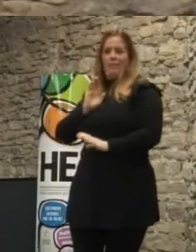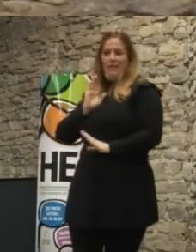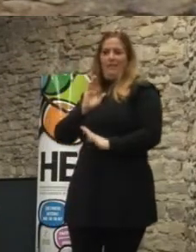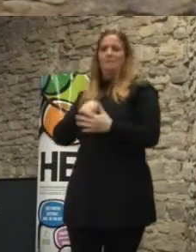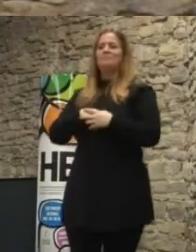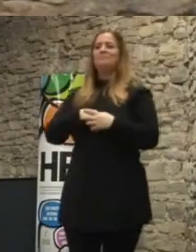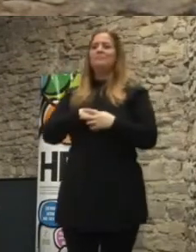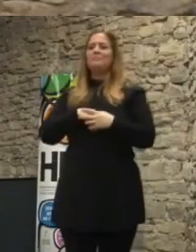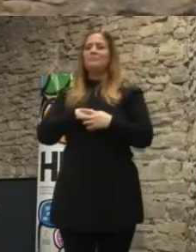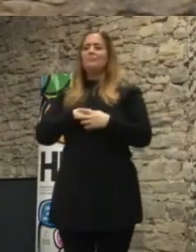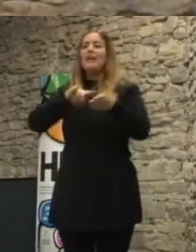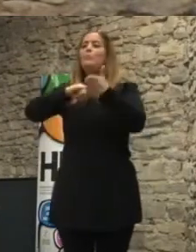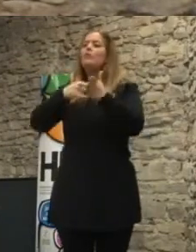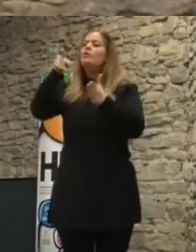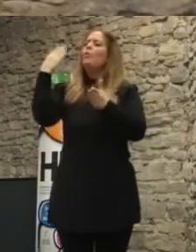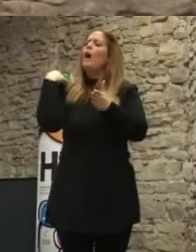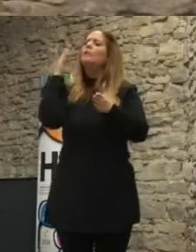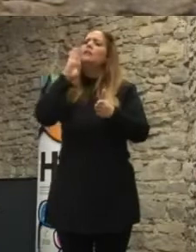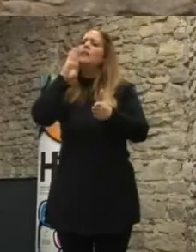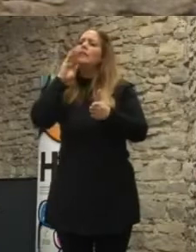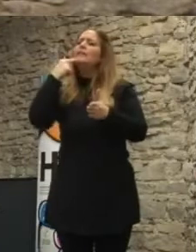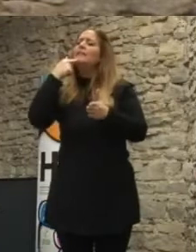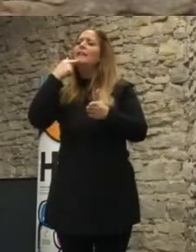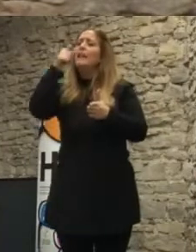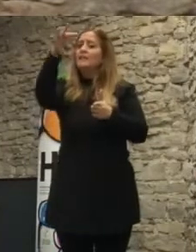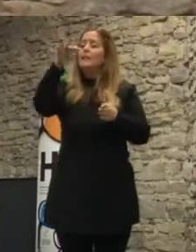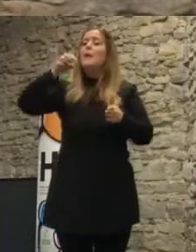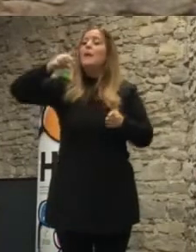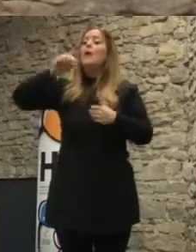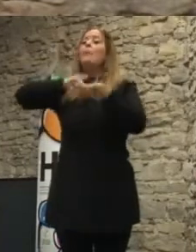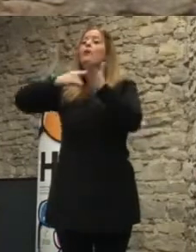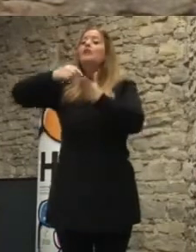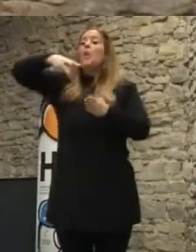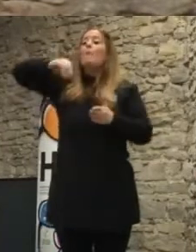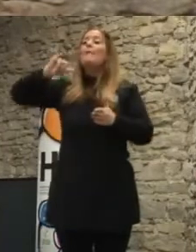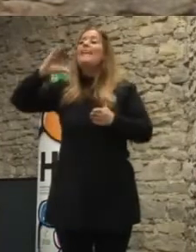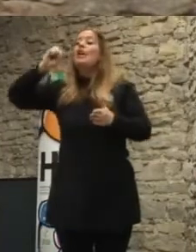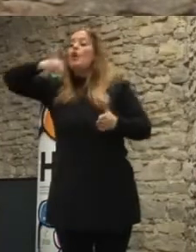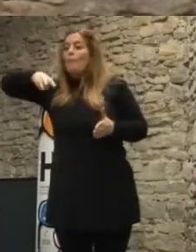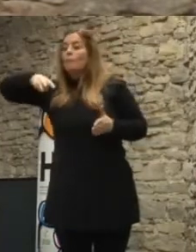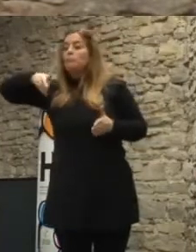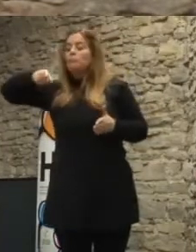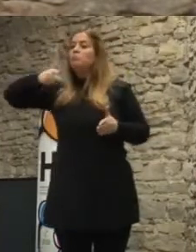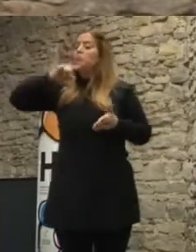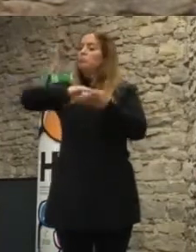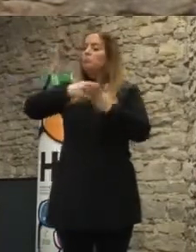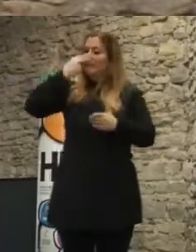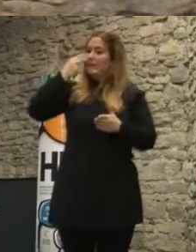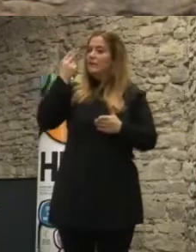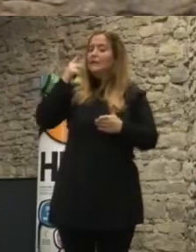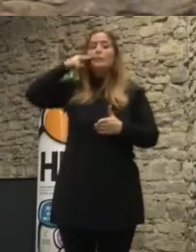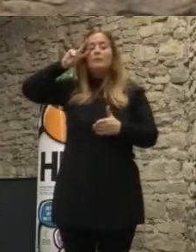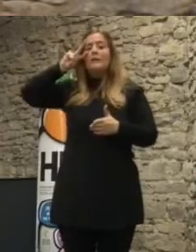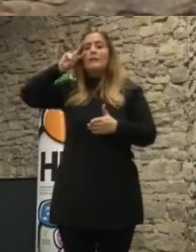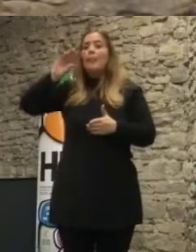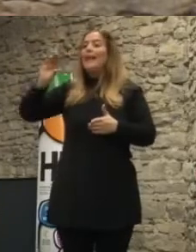El proyecto que tú hacías referencia es el proyecto Bemincom, que es un proyecto muy interesante, es una experiencia de renta